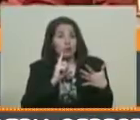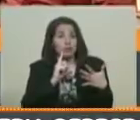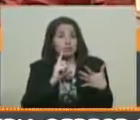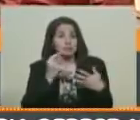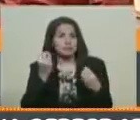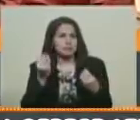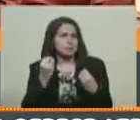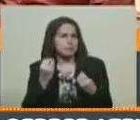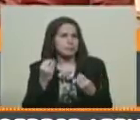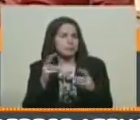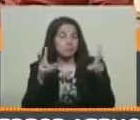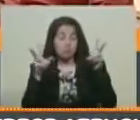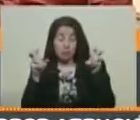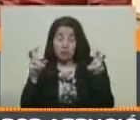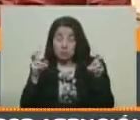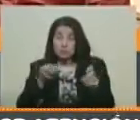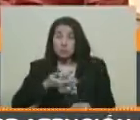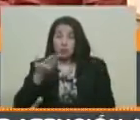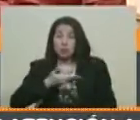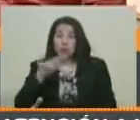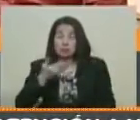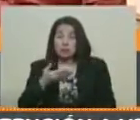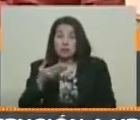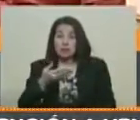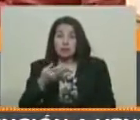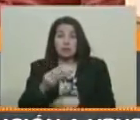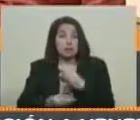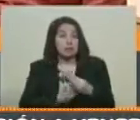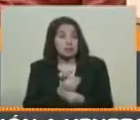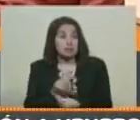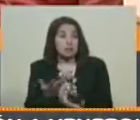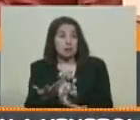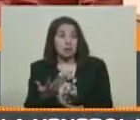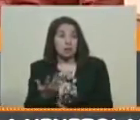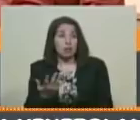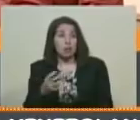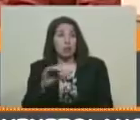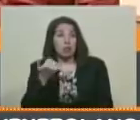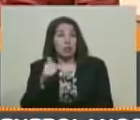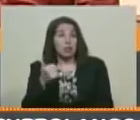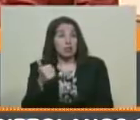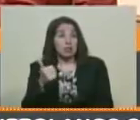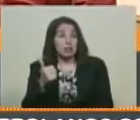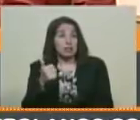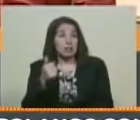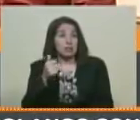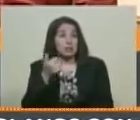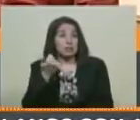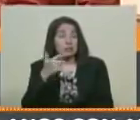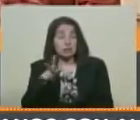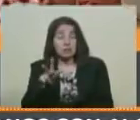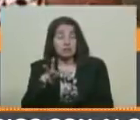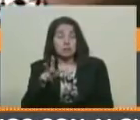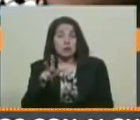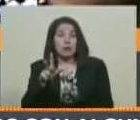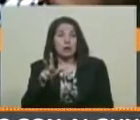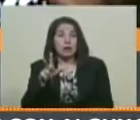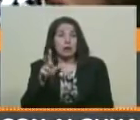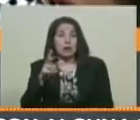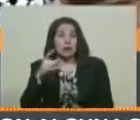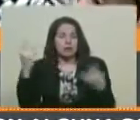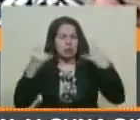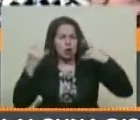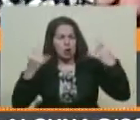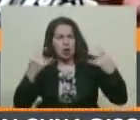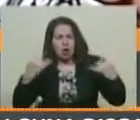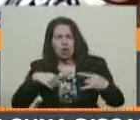fue uno de los temas que se presentaron durante la décima tercera edición del Festival de Rock y Metal